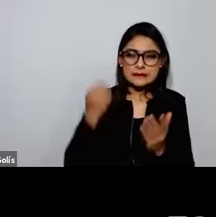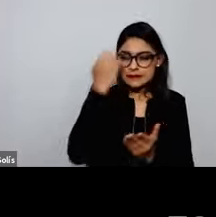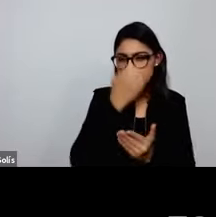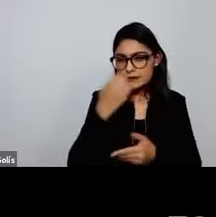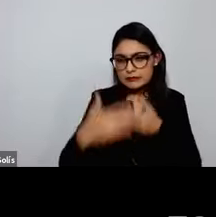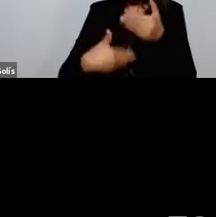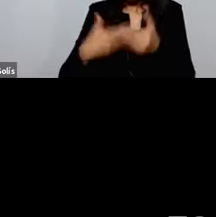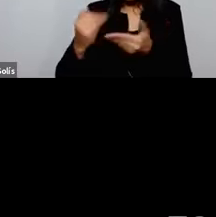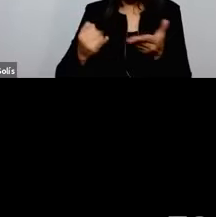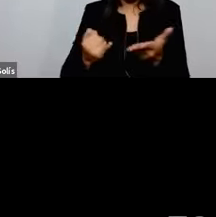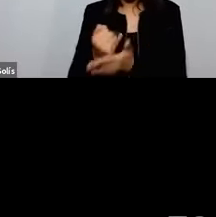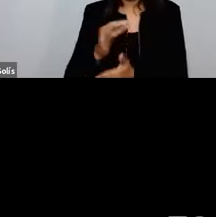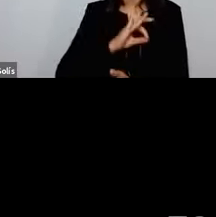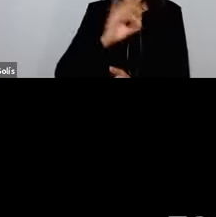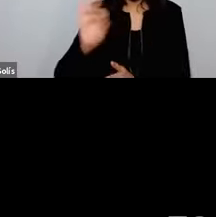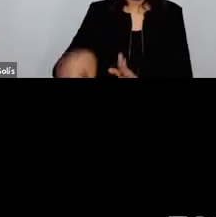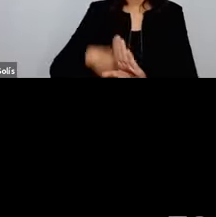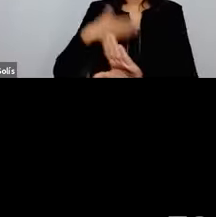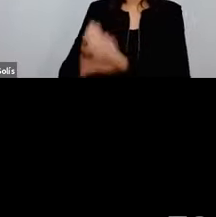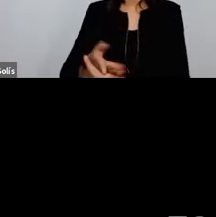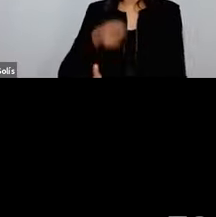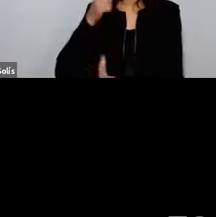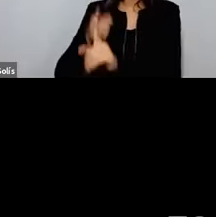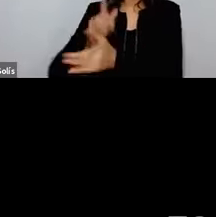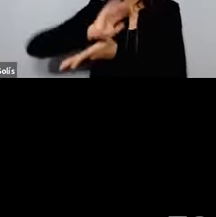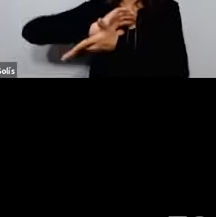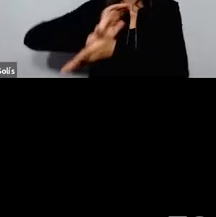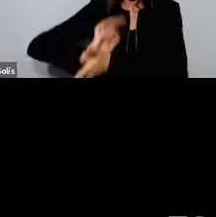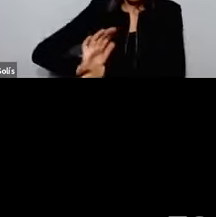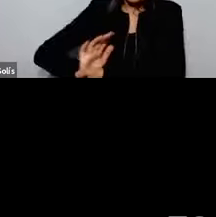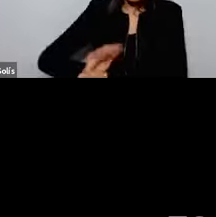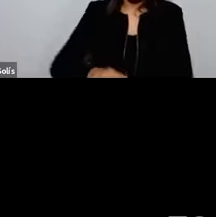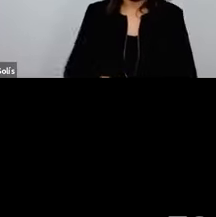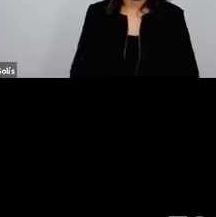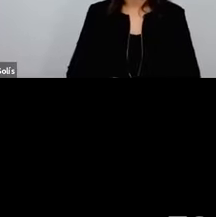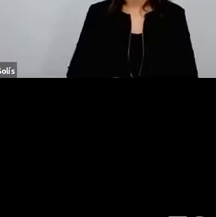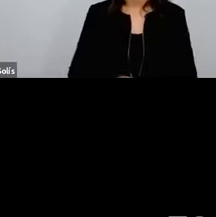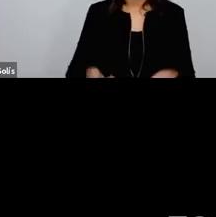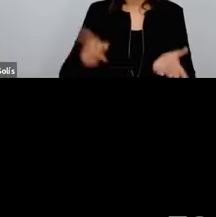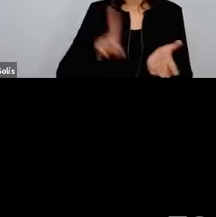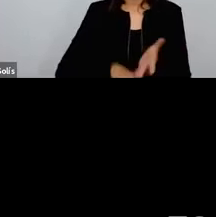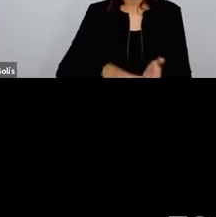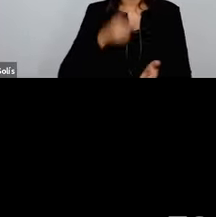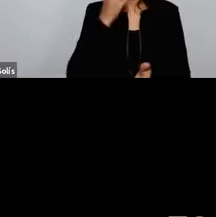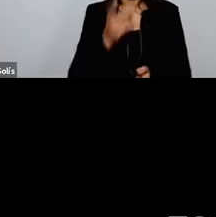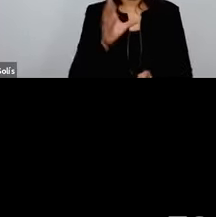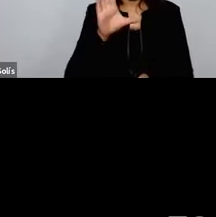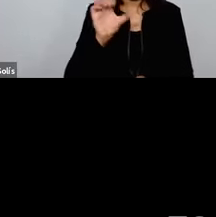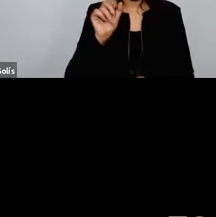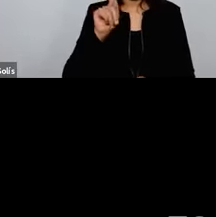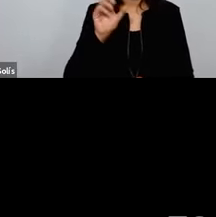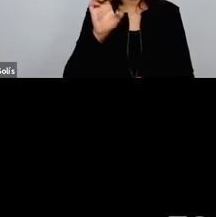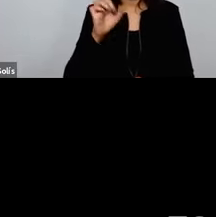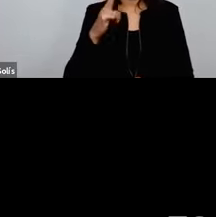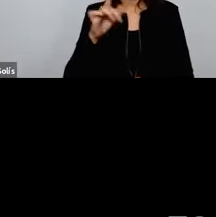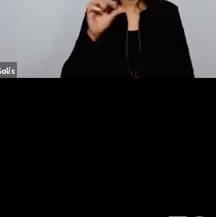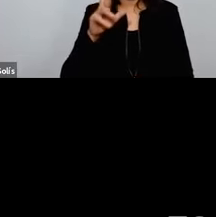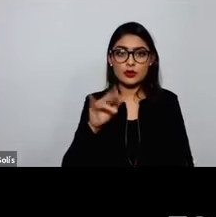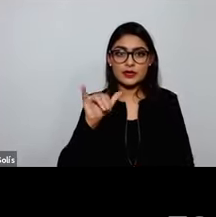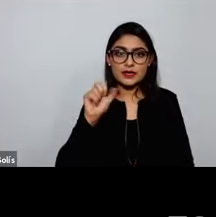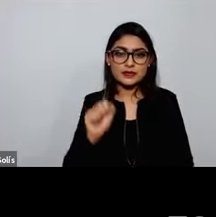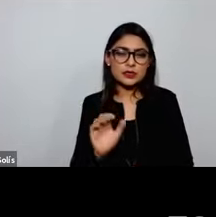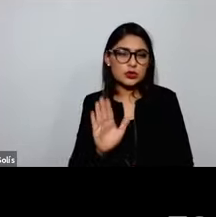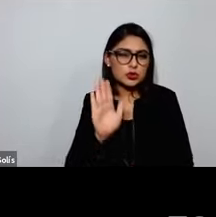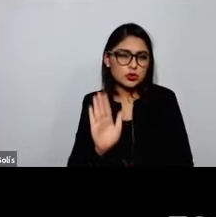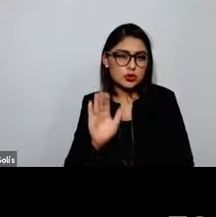persona. También nos habla, por supuesto, de que las categorías sospechosas pues no son arbitrarias,